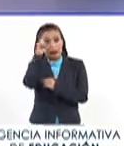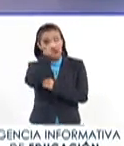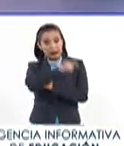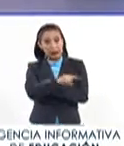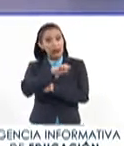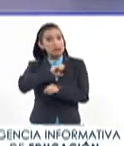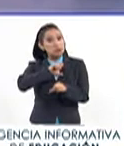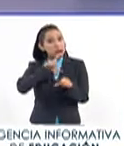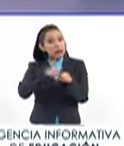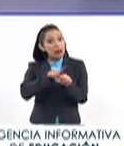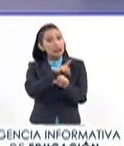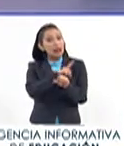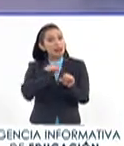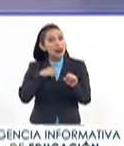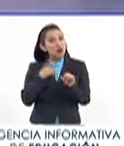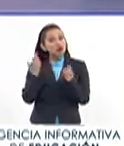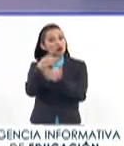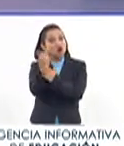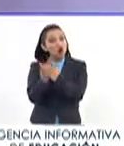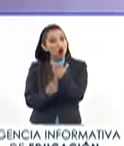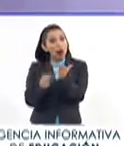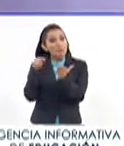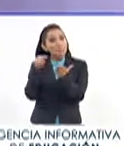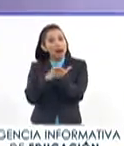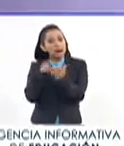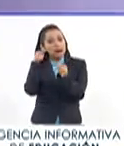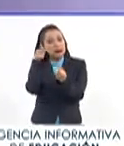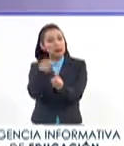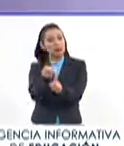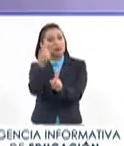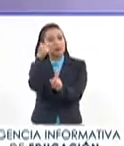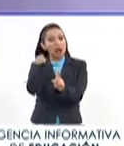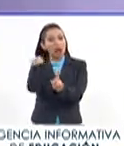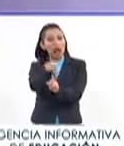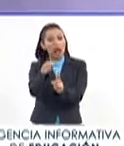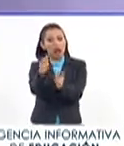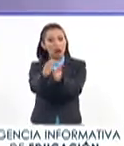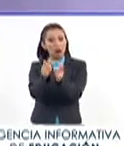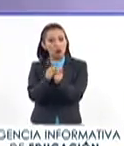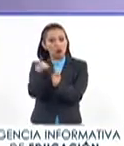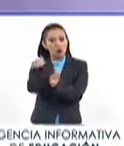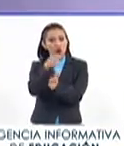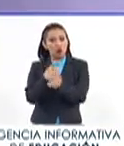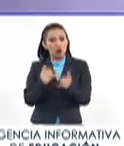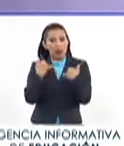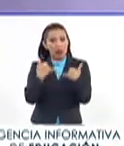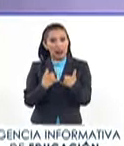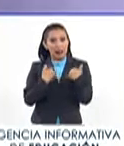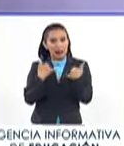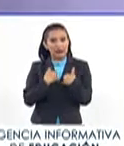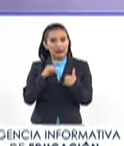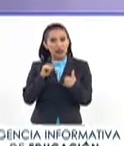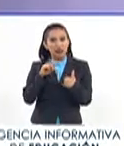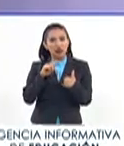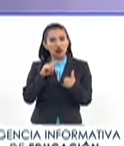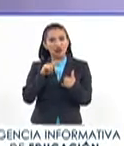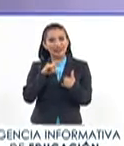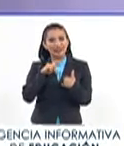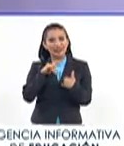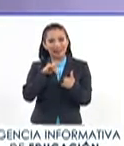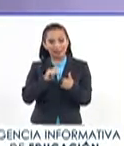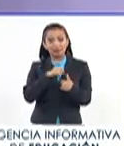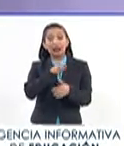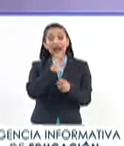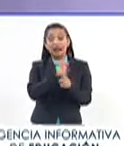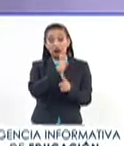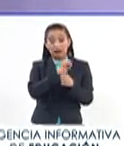muy especial, y que tengamos políticas y programas y acciones muy específicas para este sector de 12 a 18. Entonces se crea la